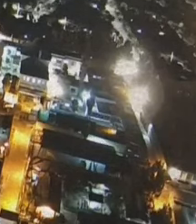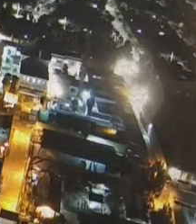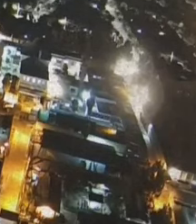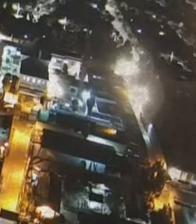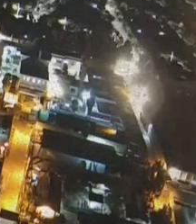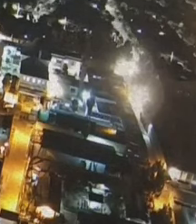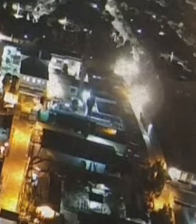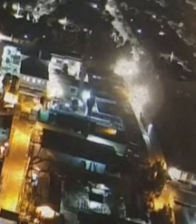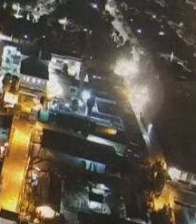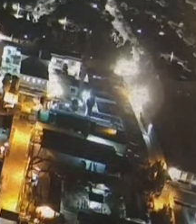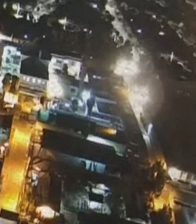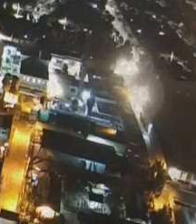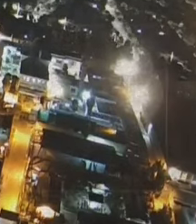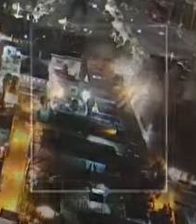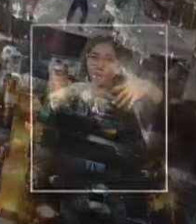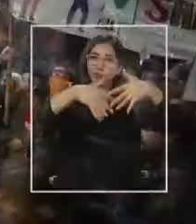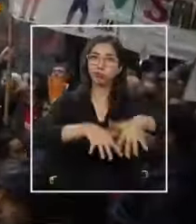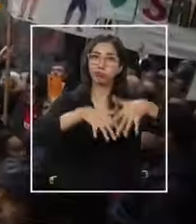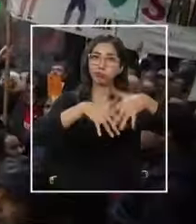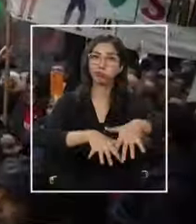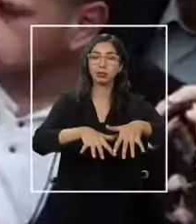elevan la tensión en el vecino país.